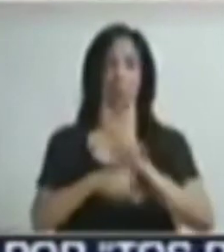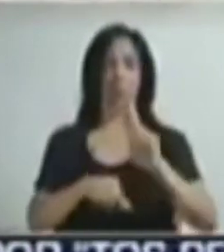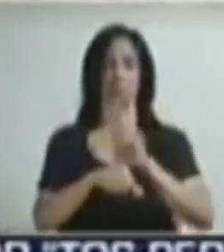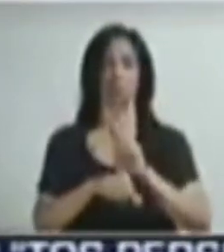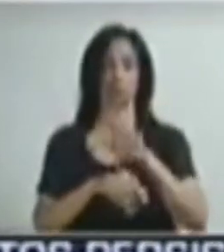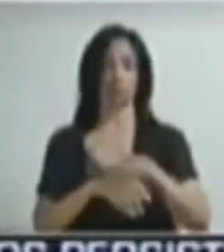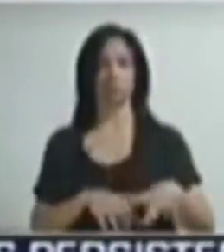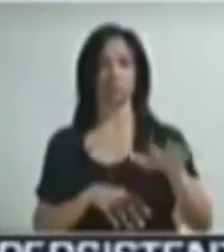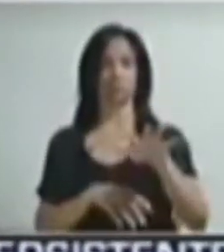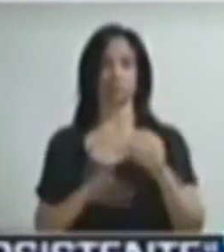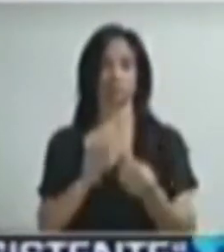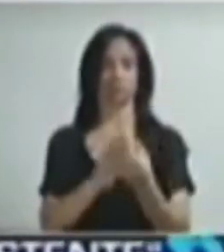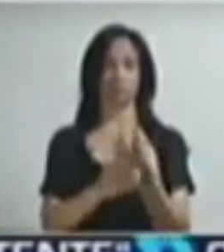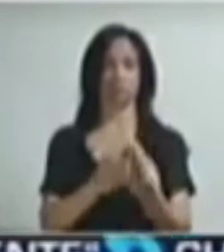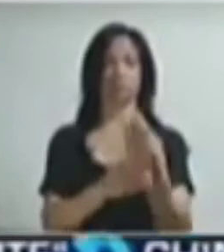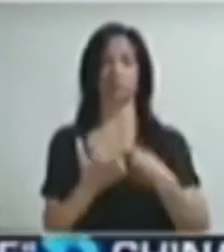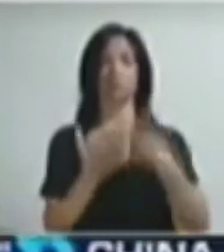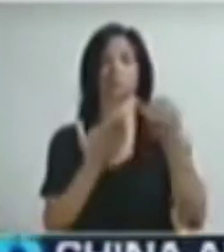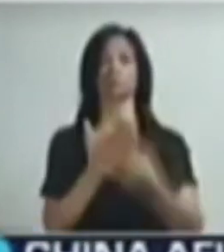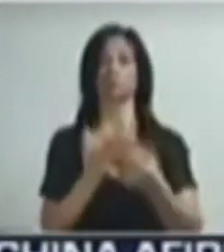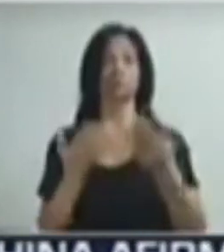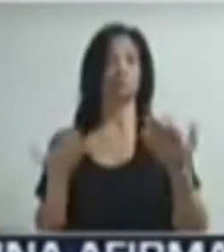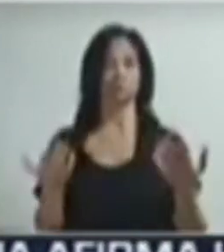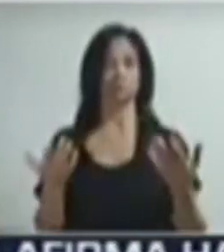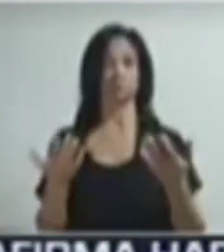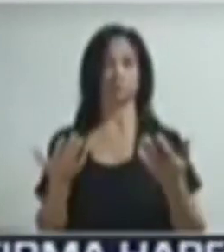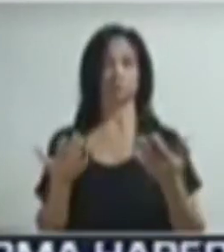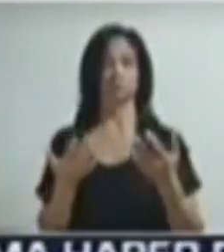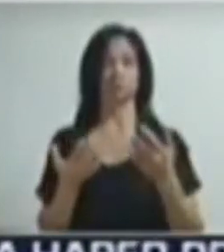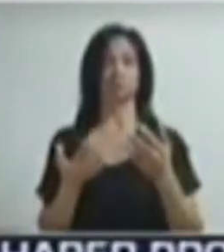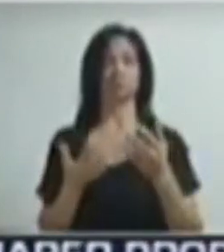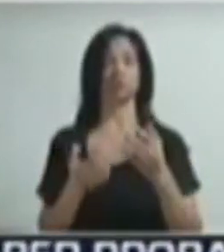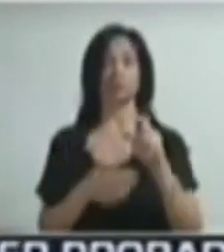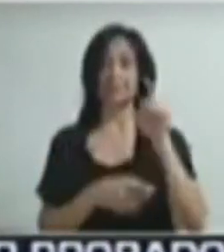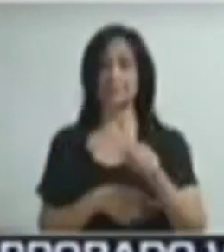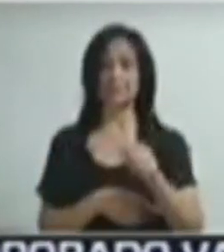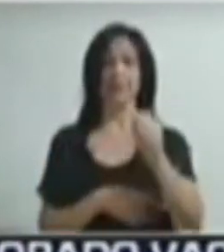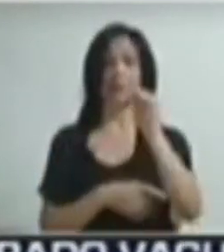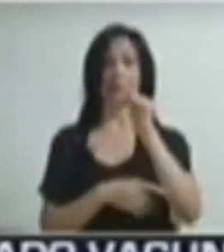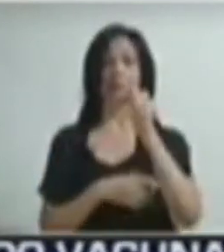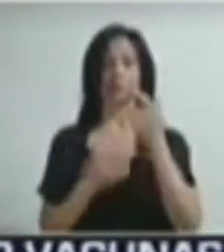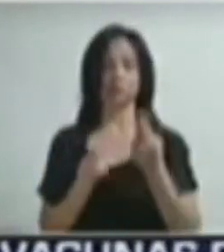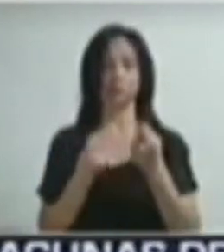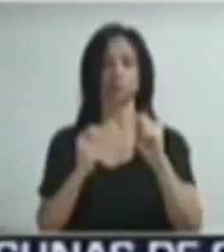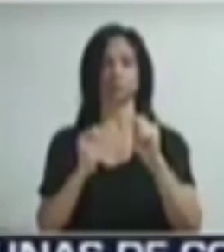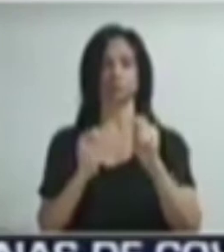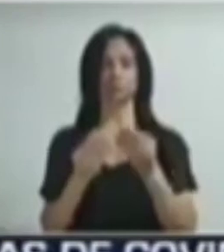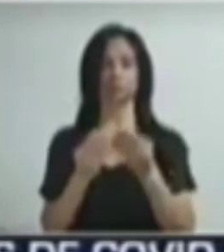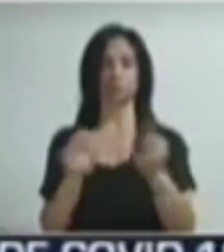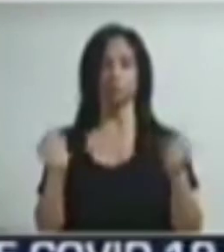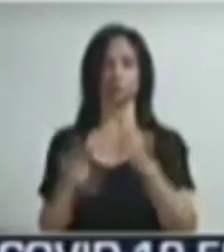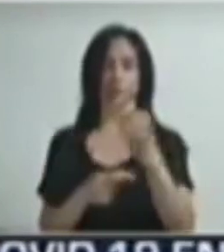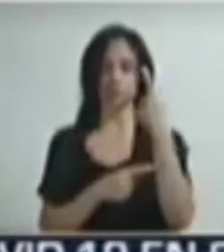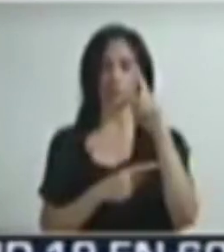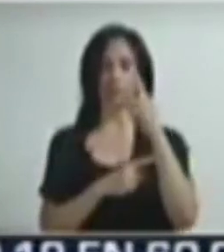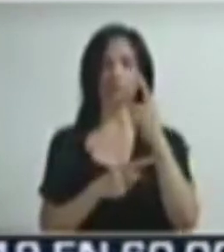plantaciones. El proyecto está ahora mismo con una crisis de agua que estamos tratando de solucionar para enfrentar